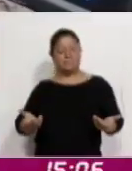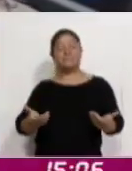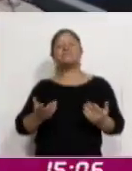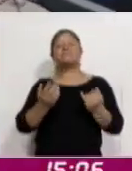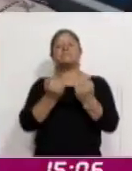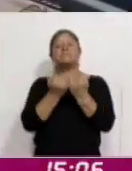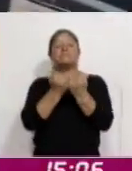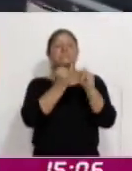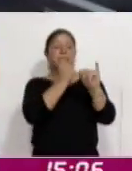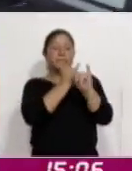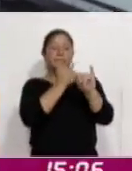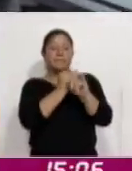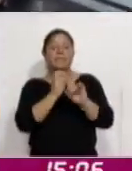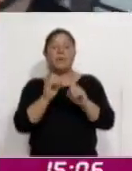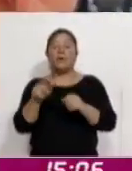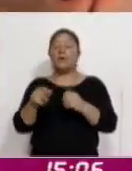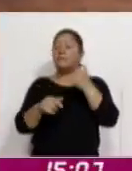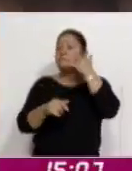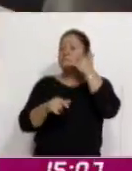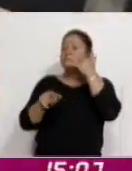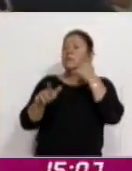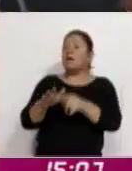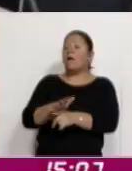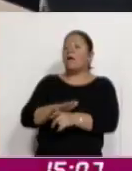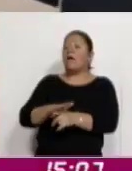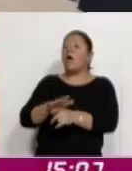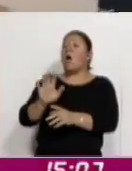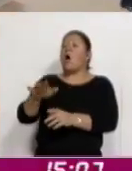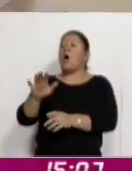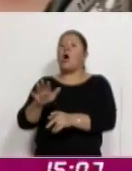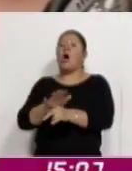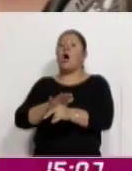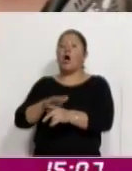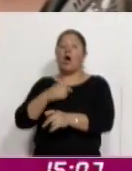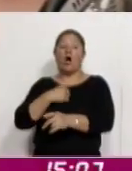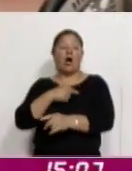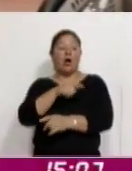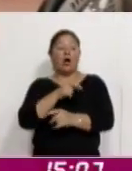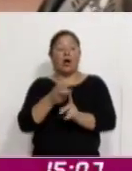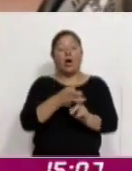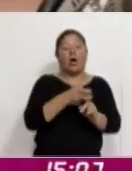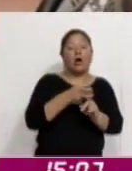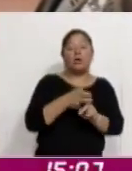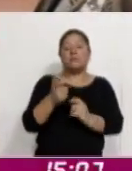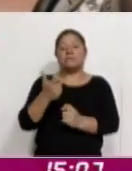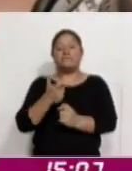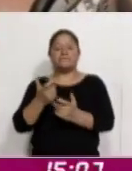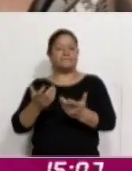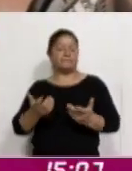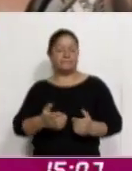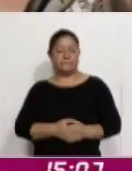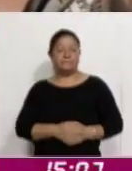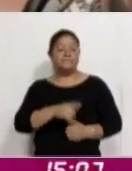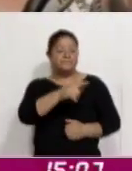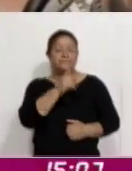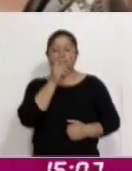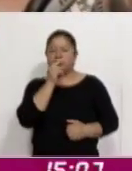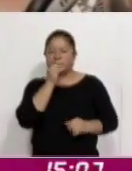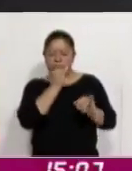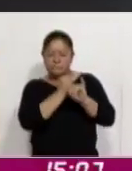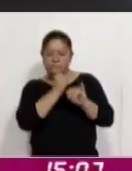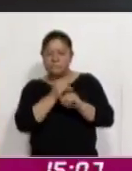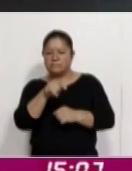y extorsión personal de la Unidad de Policía Cibernética de la Secretaría de Seguridad Ciudadana. Realiza un análisis